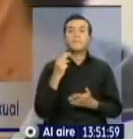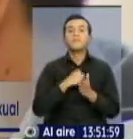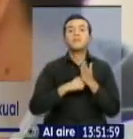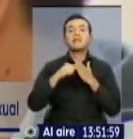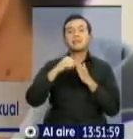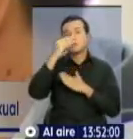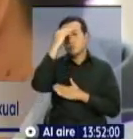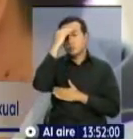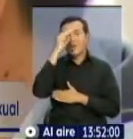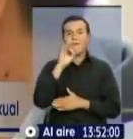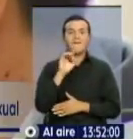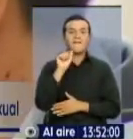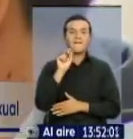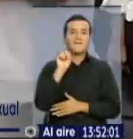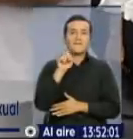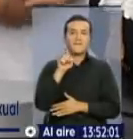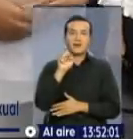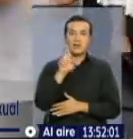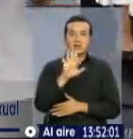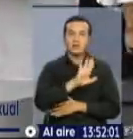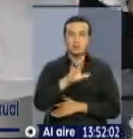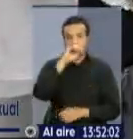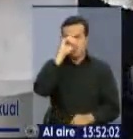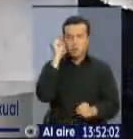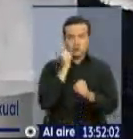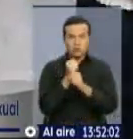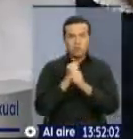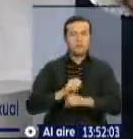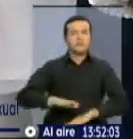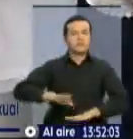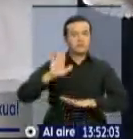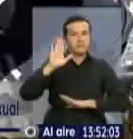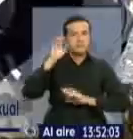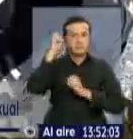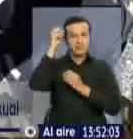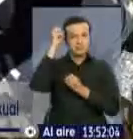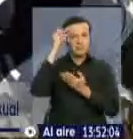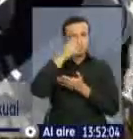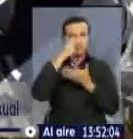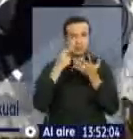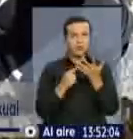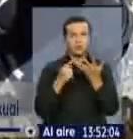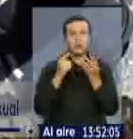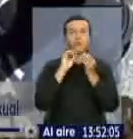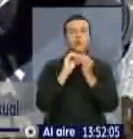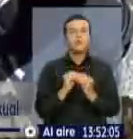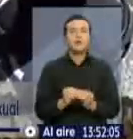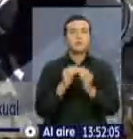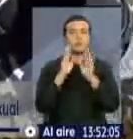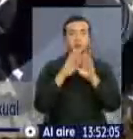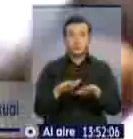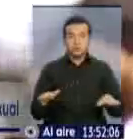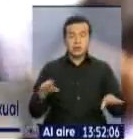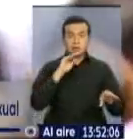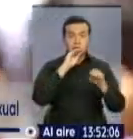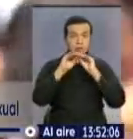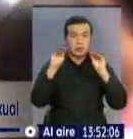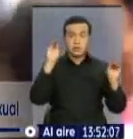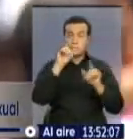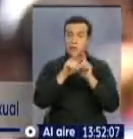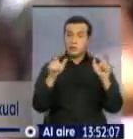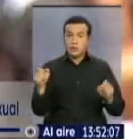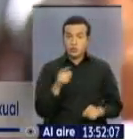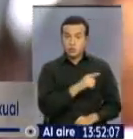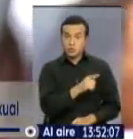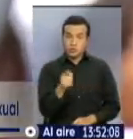ministro de Educación, Van der Falconi, destacó el trabajo comprometido de los maestros en la formación de estudiantes, haciendo un llamado a la ciudadanía para